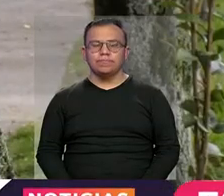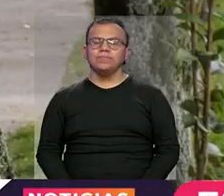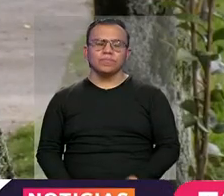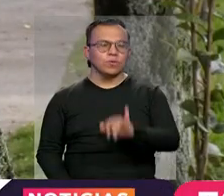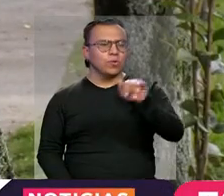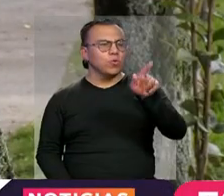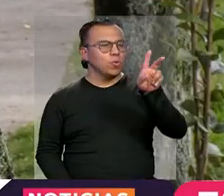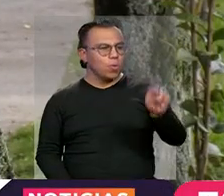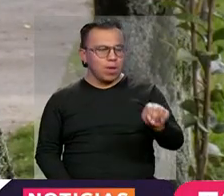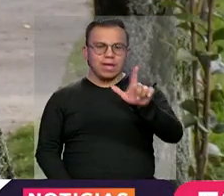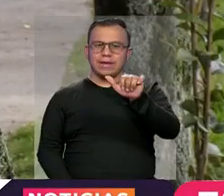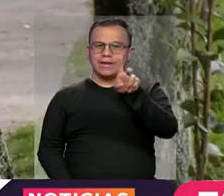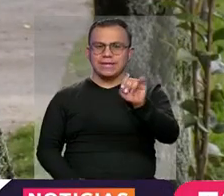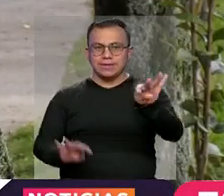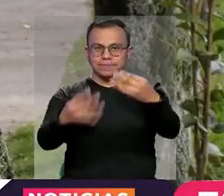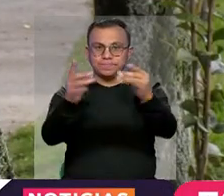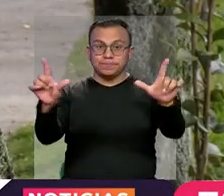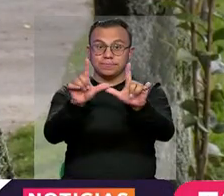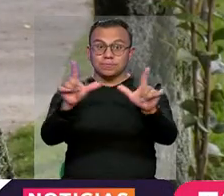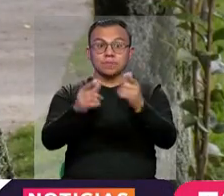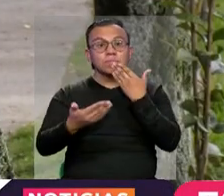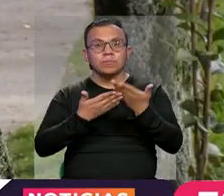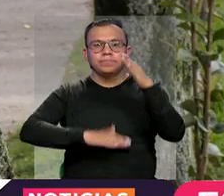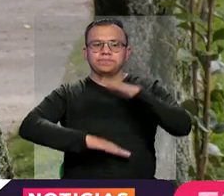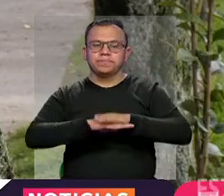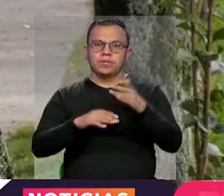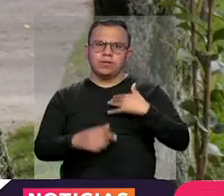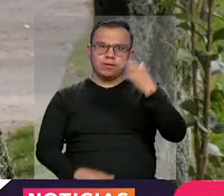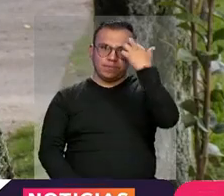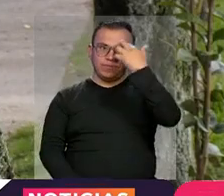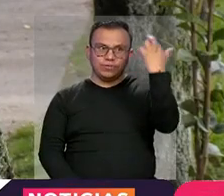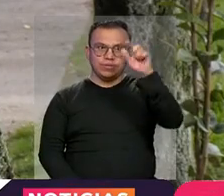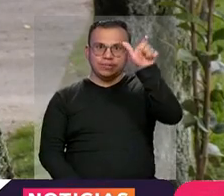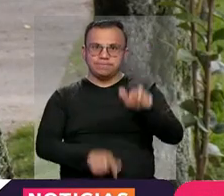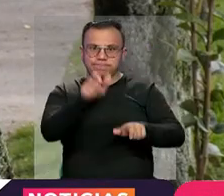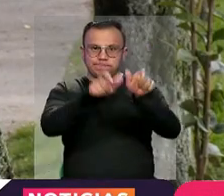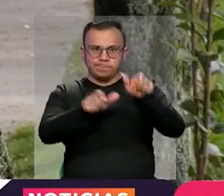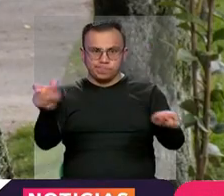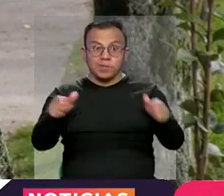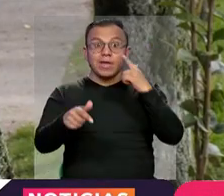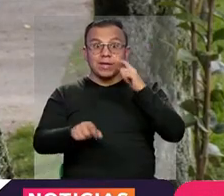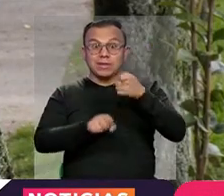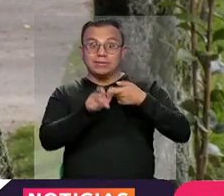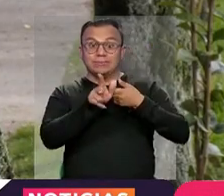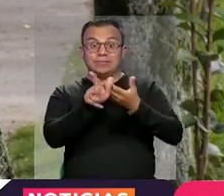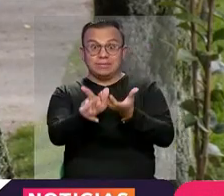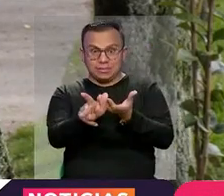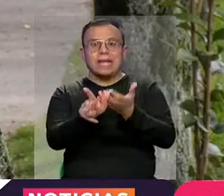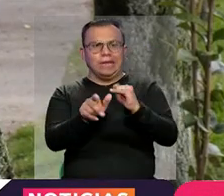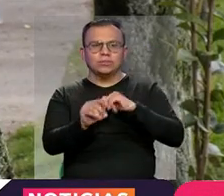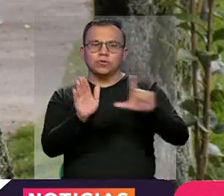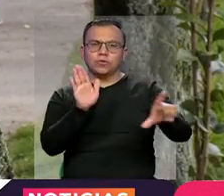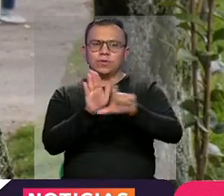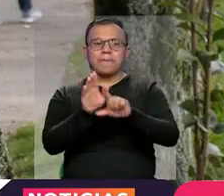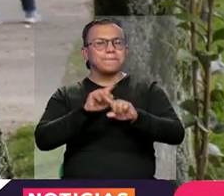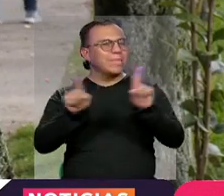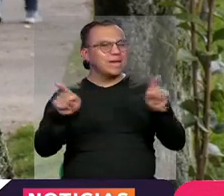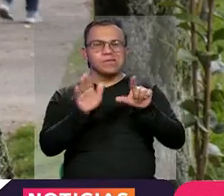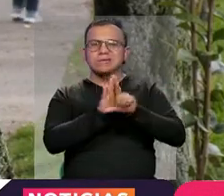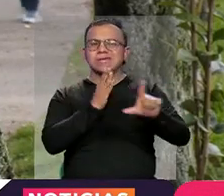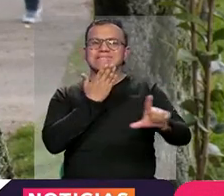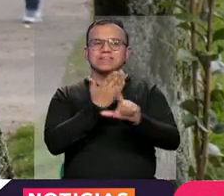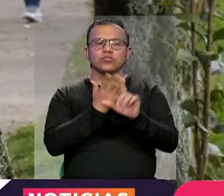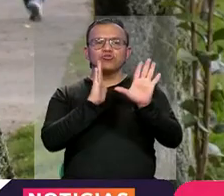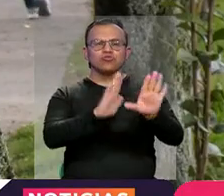Juan, Lina y televidentes, buenas tardes. Pues según los expertos, aunque estos bicitaxis son legales, los que no son legales